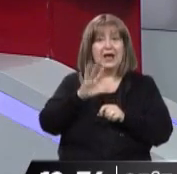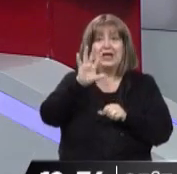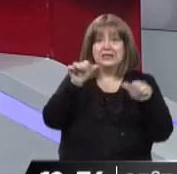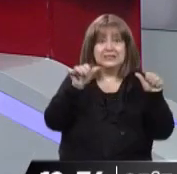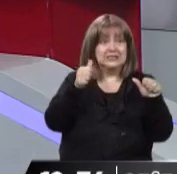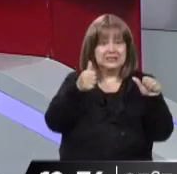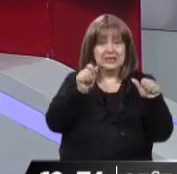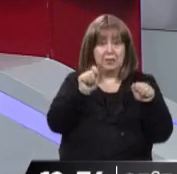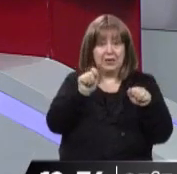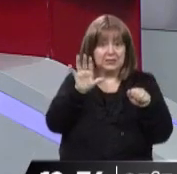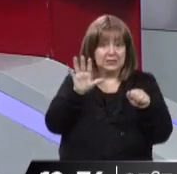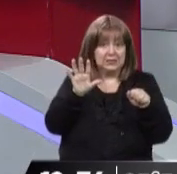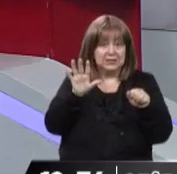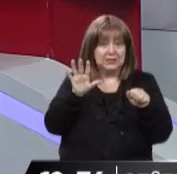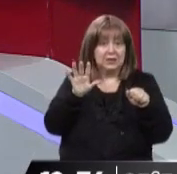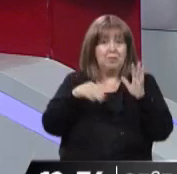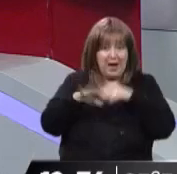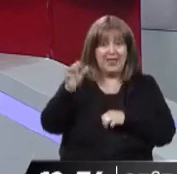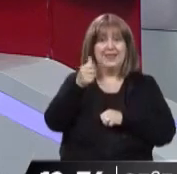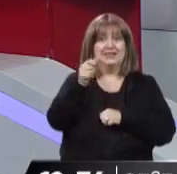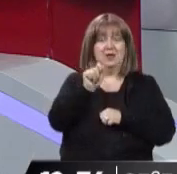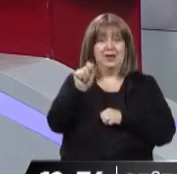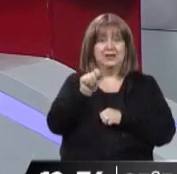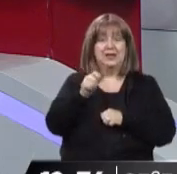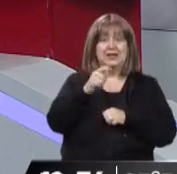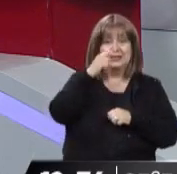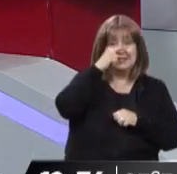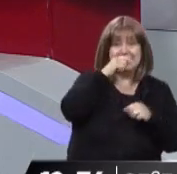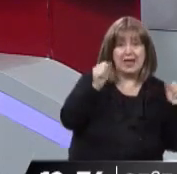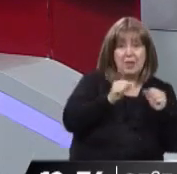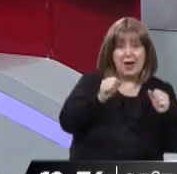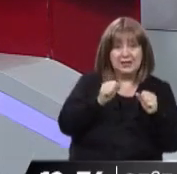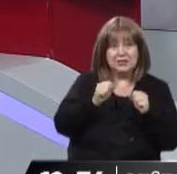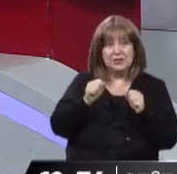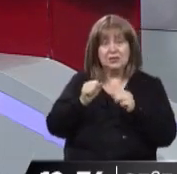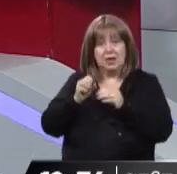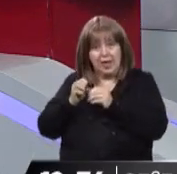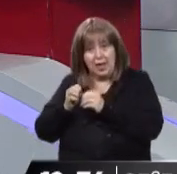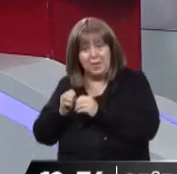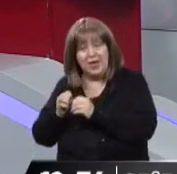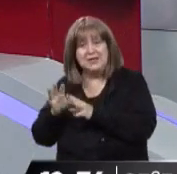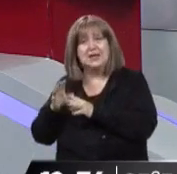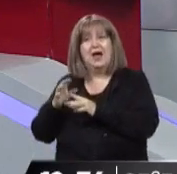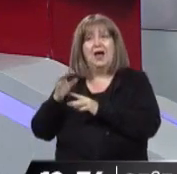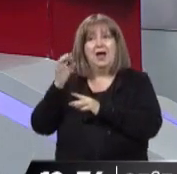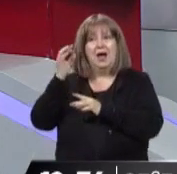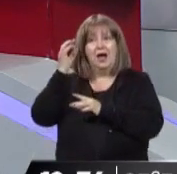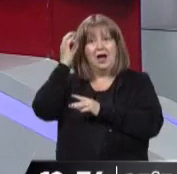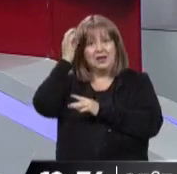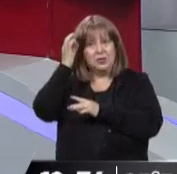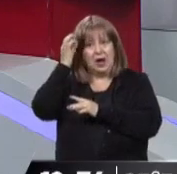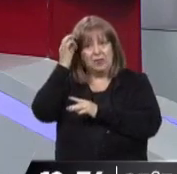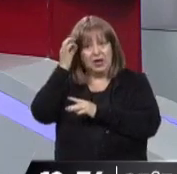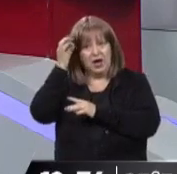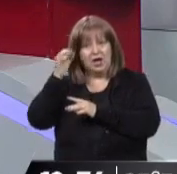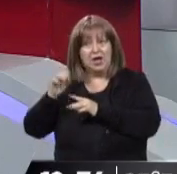6 meses prácticamente. No, 6 meses. Más de 6 meses. Desde el 7 de mayo en adelante. A ver, con todo lo que nos dijo, viste, si algo,